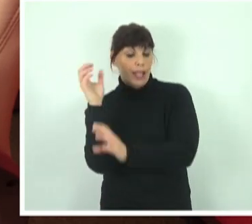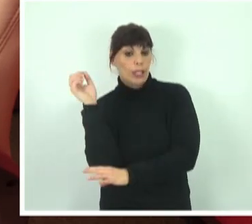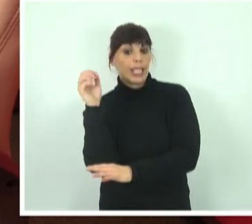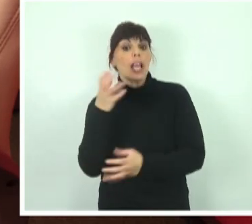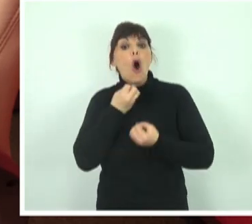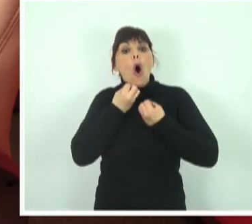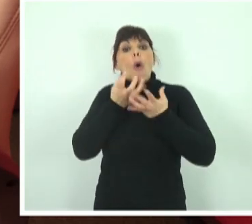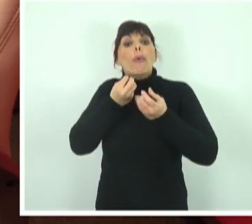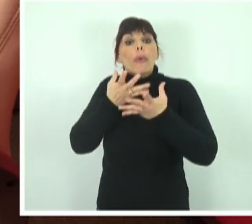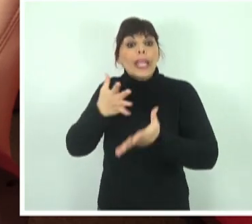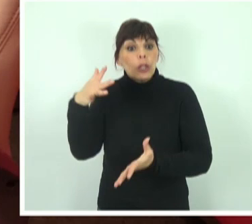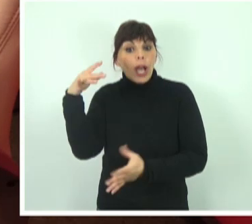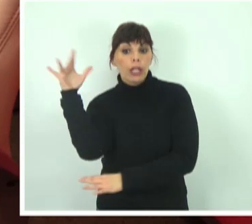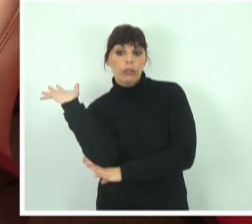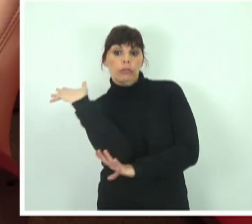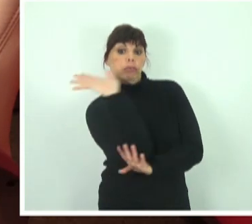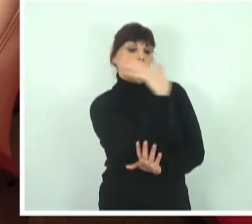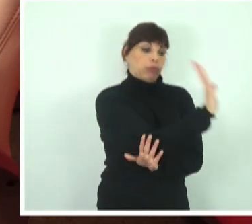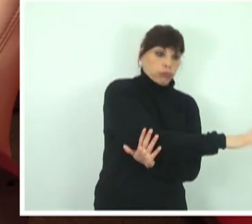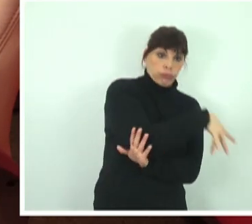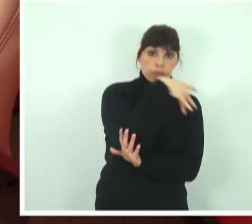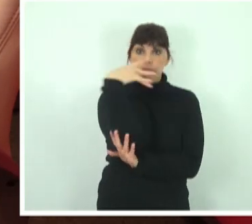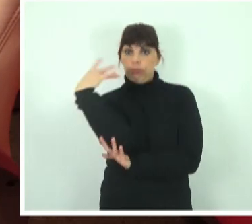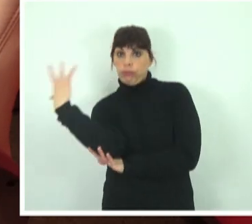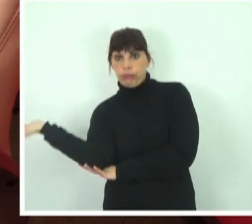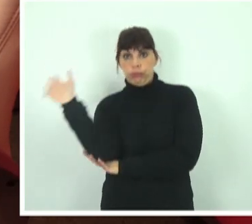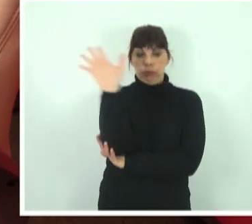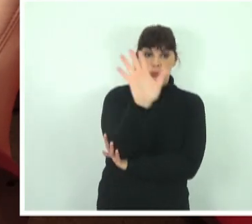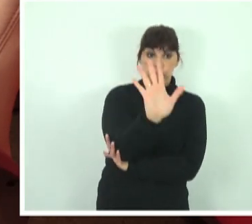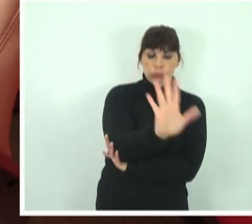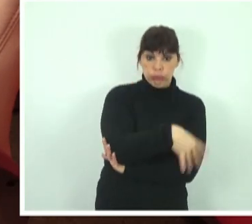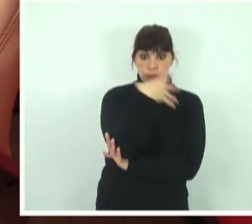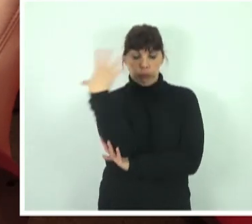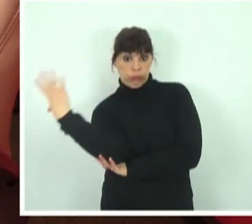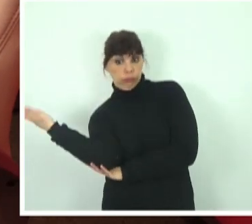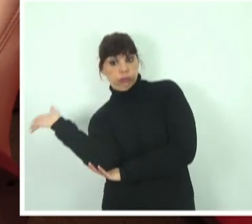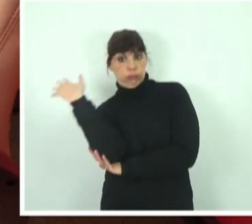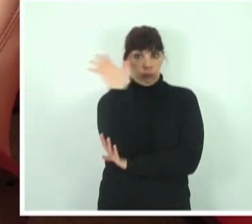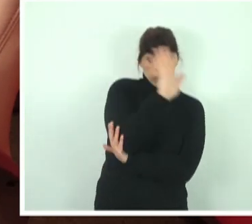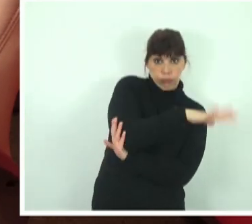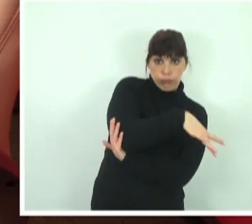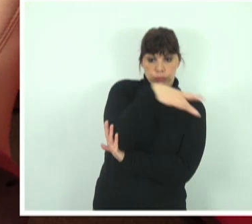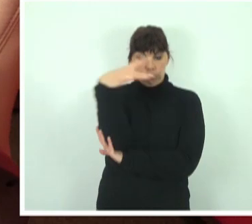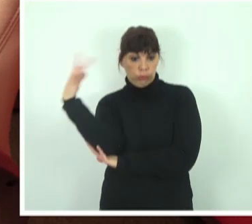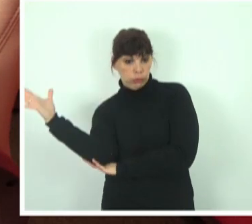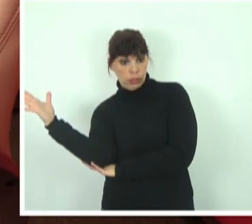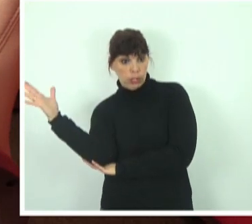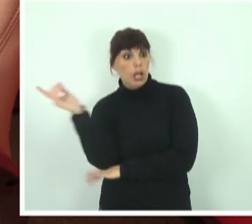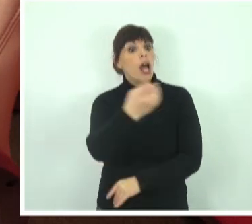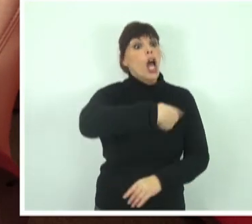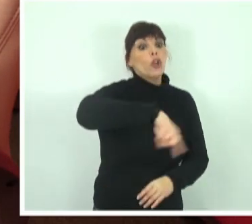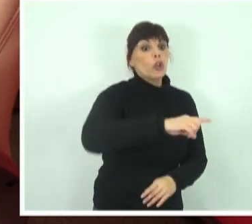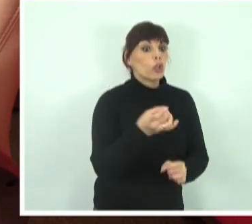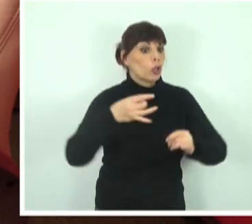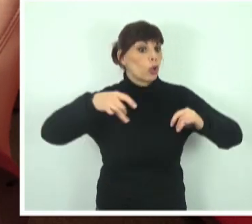viento regresan a su posición. Así somos nosotros. Vendrán tormentas,